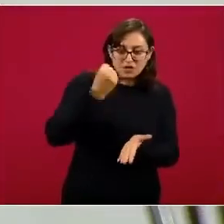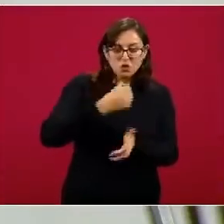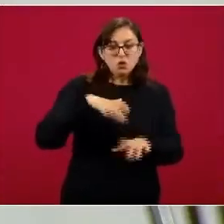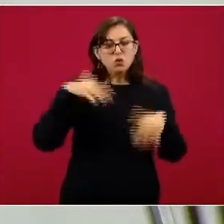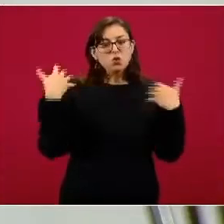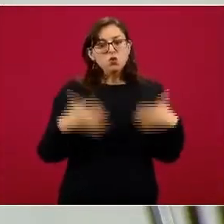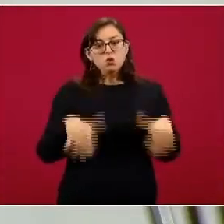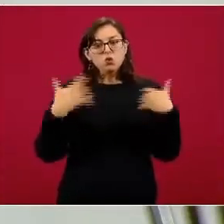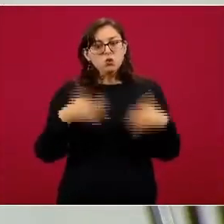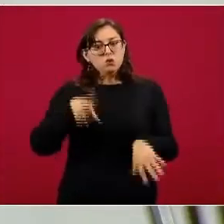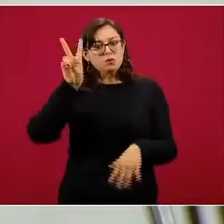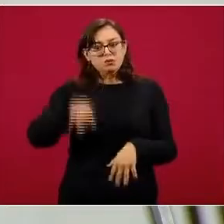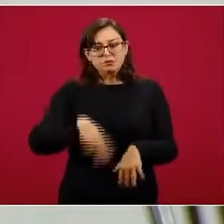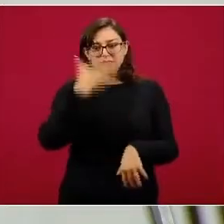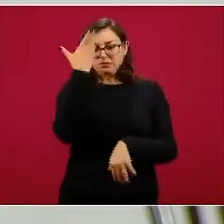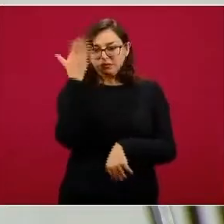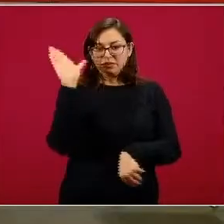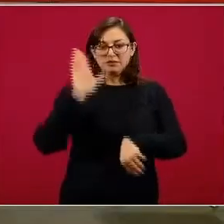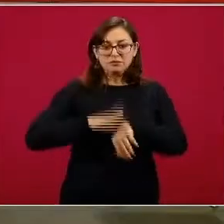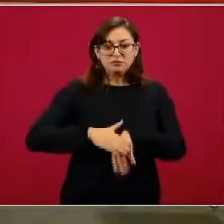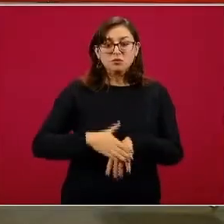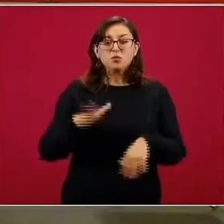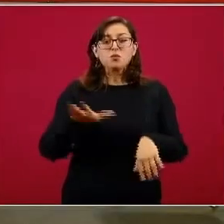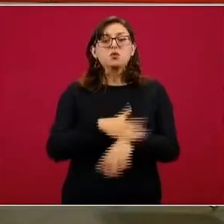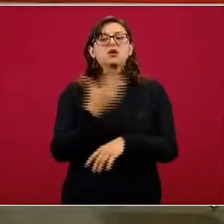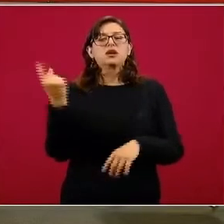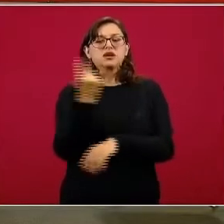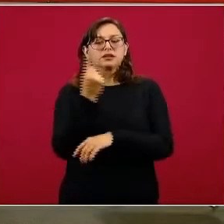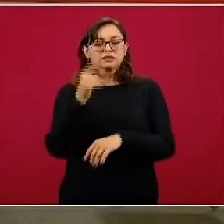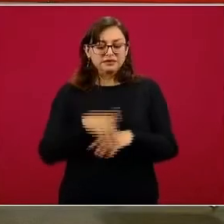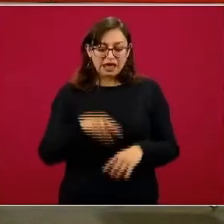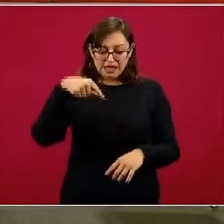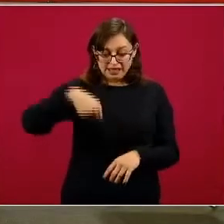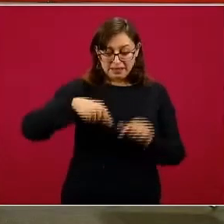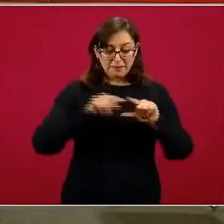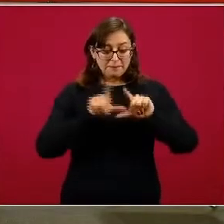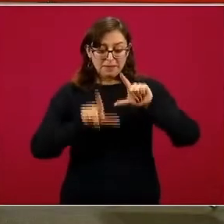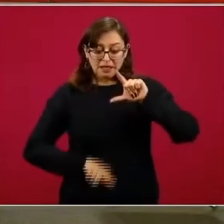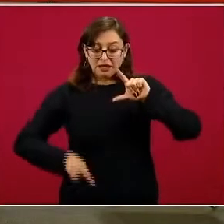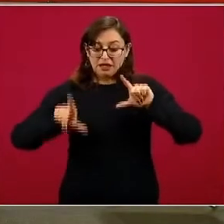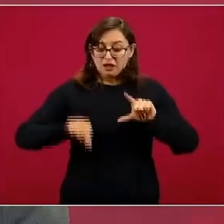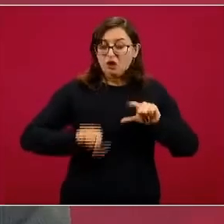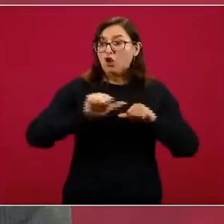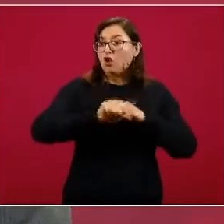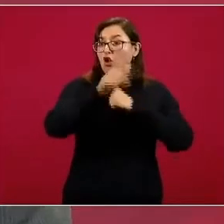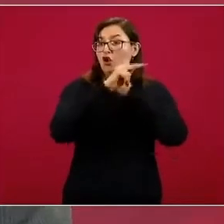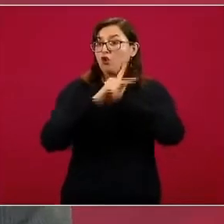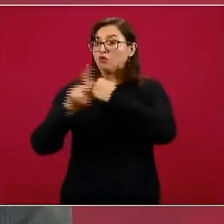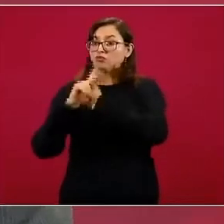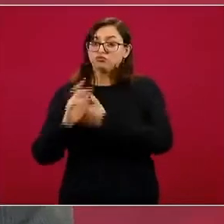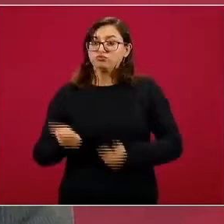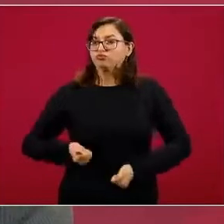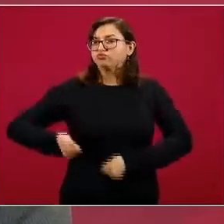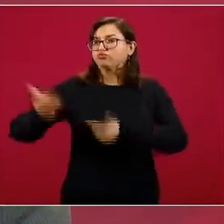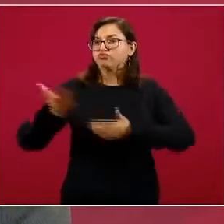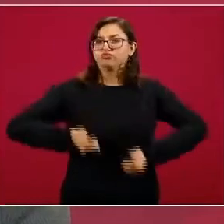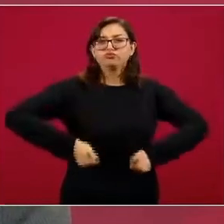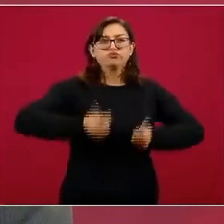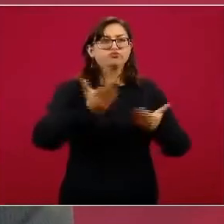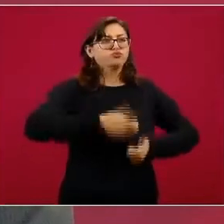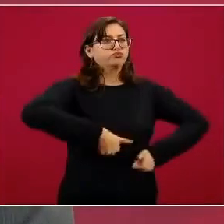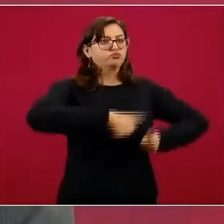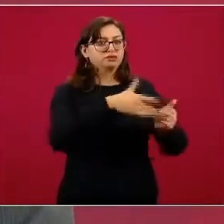universales. Las cartas y envíos que desde México a todo el mundo porten este timbre postal